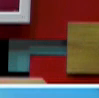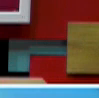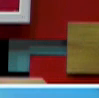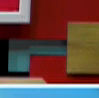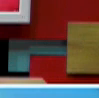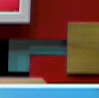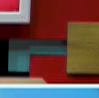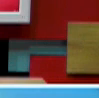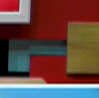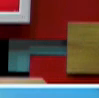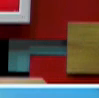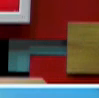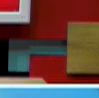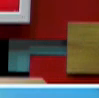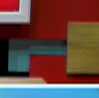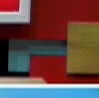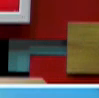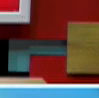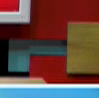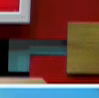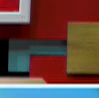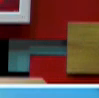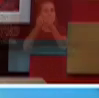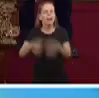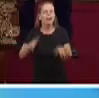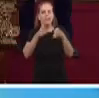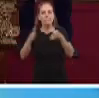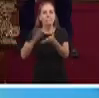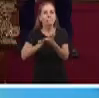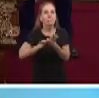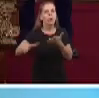salarios, y donde la espera